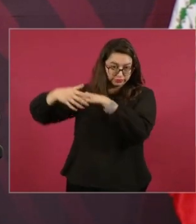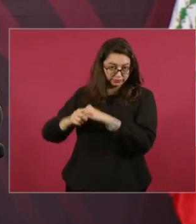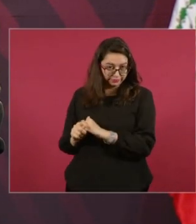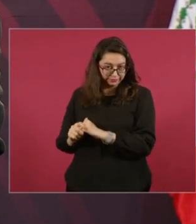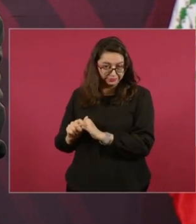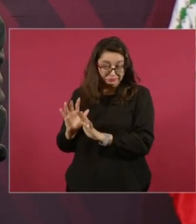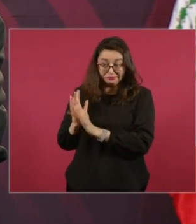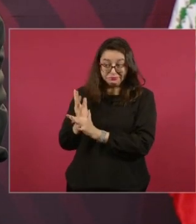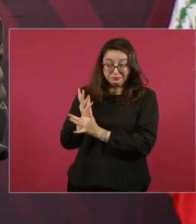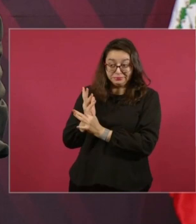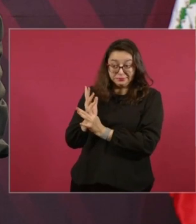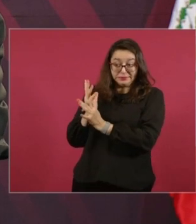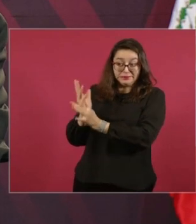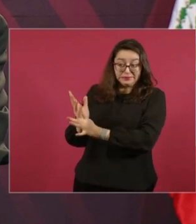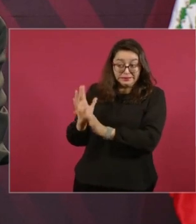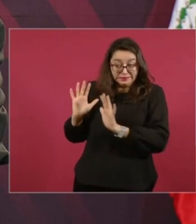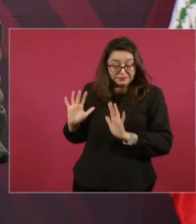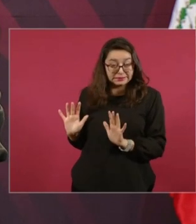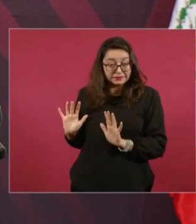Entonces, eso